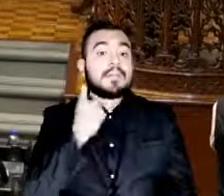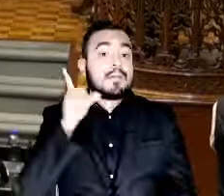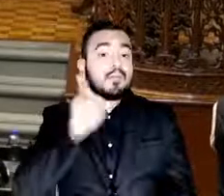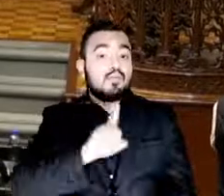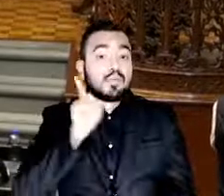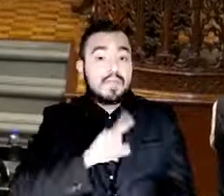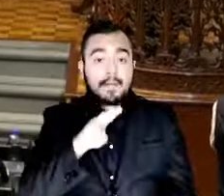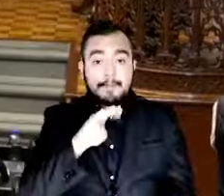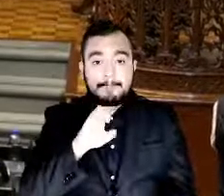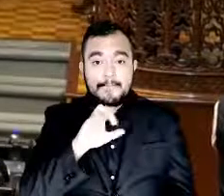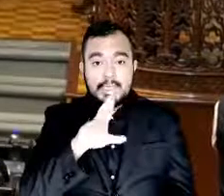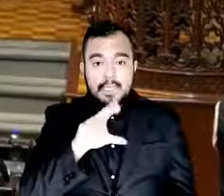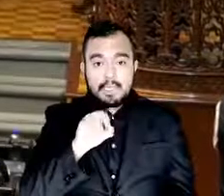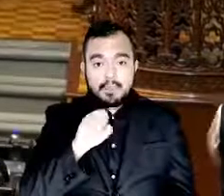mercado en términos del artículo